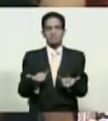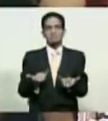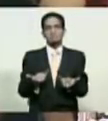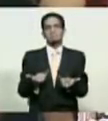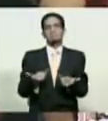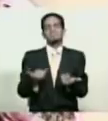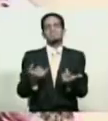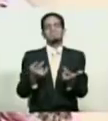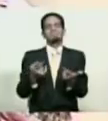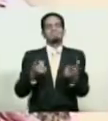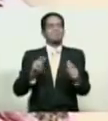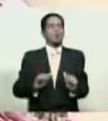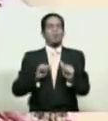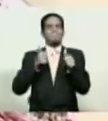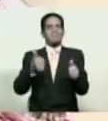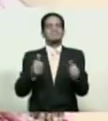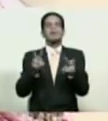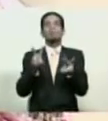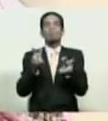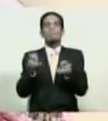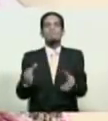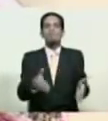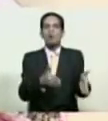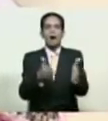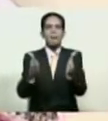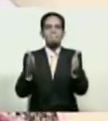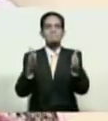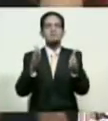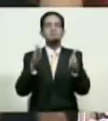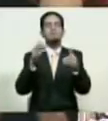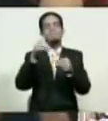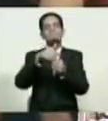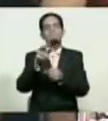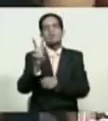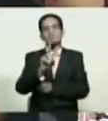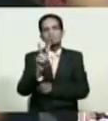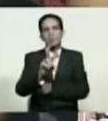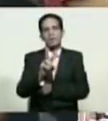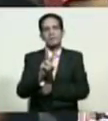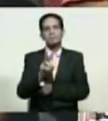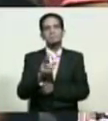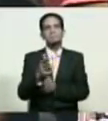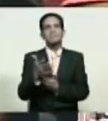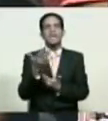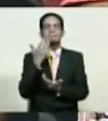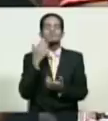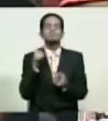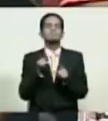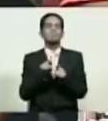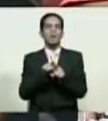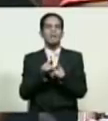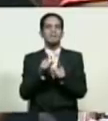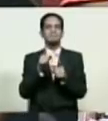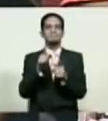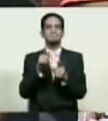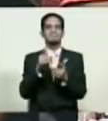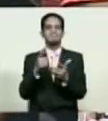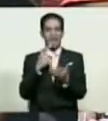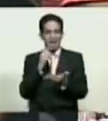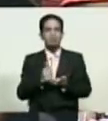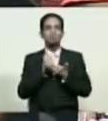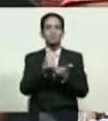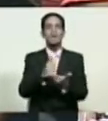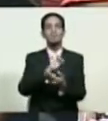está iniciando un nuevo rumbo en el mapa político de Venezuela, que como bien dije, es un mapa político que se ha transformado, donde los factores